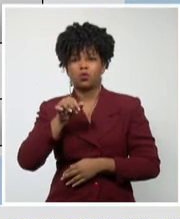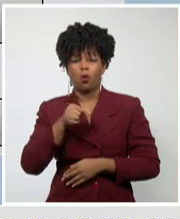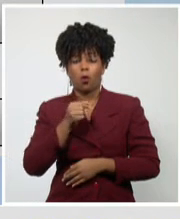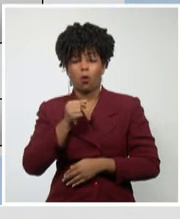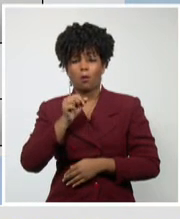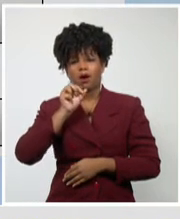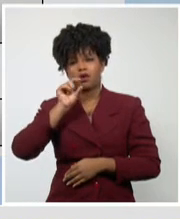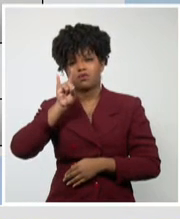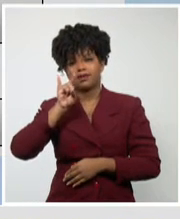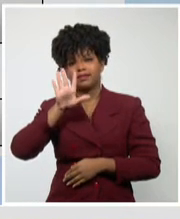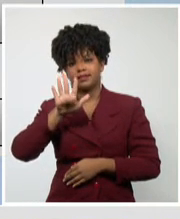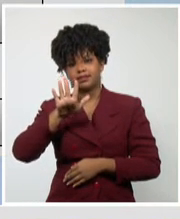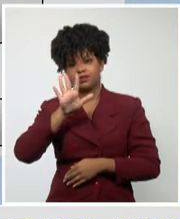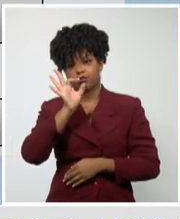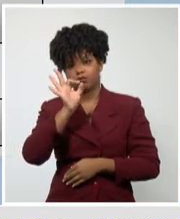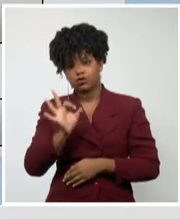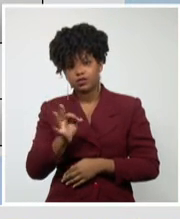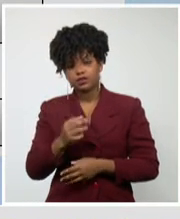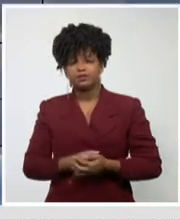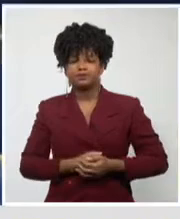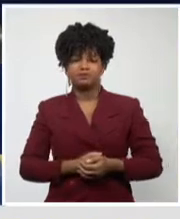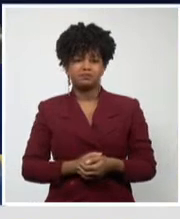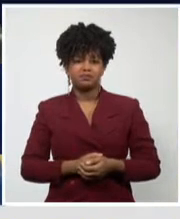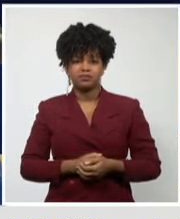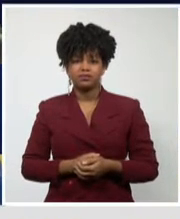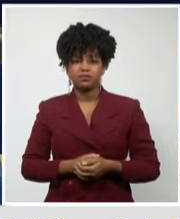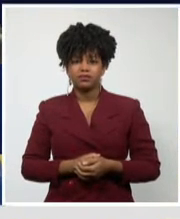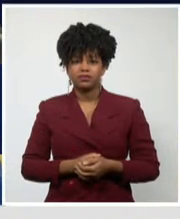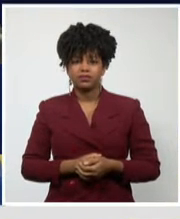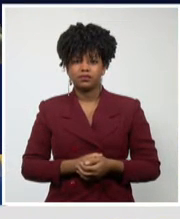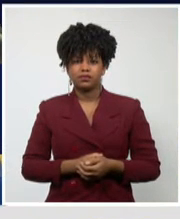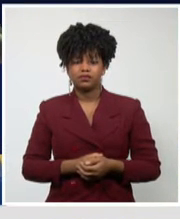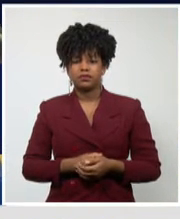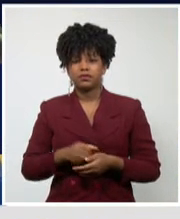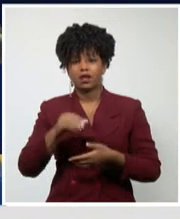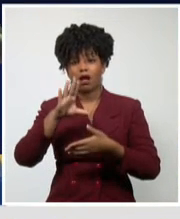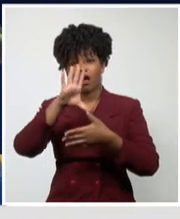6,95%. La región de las Américas reporta